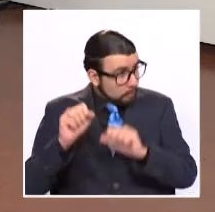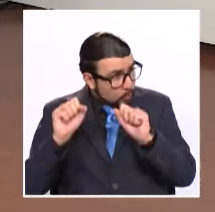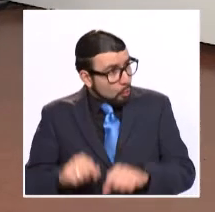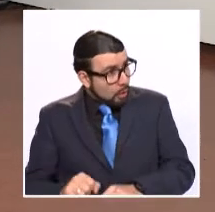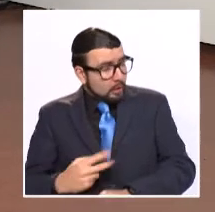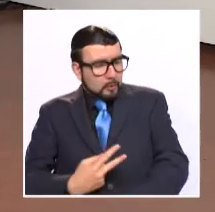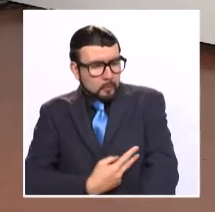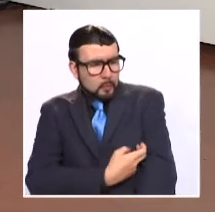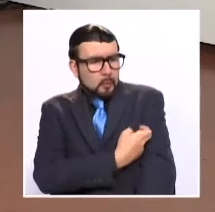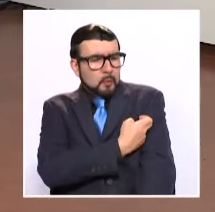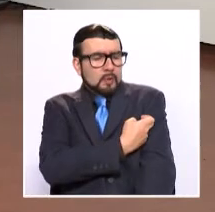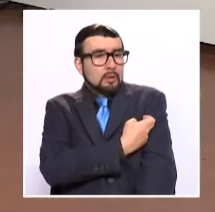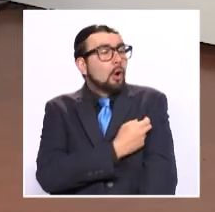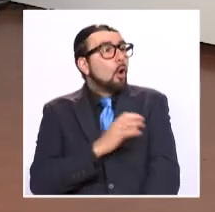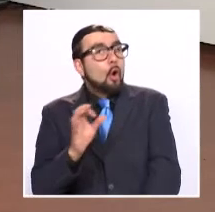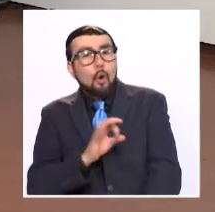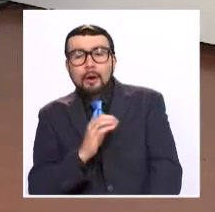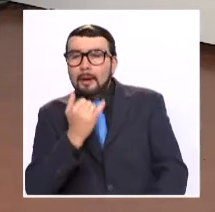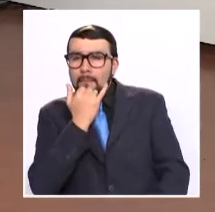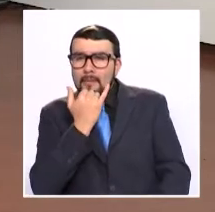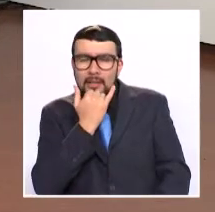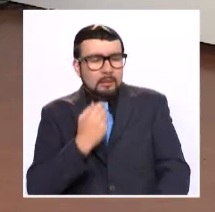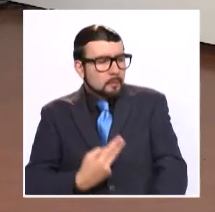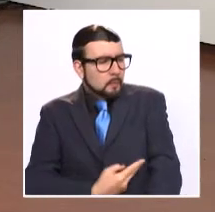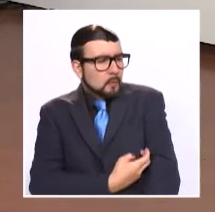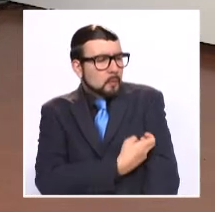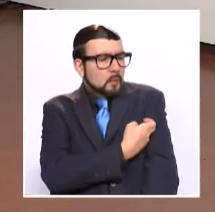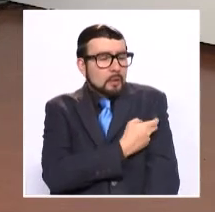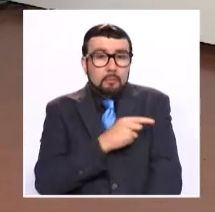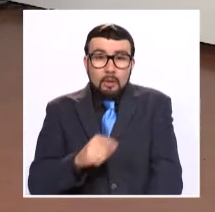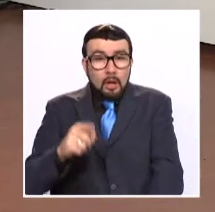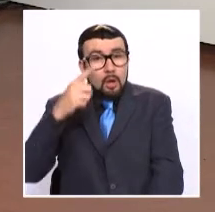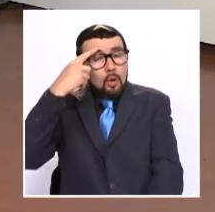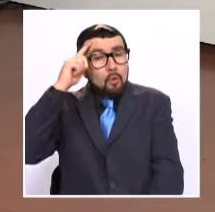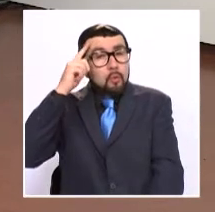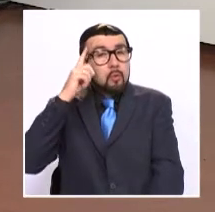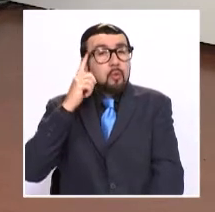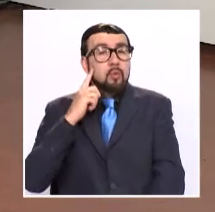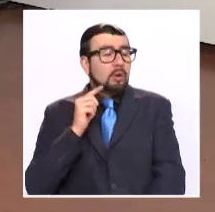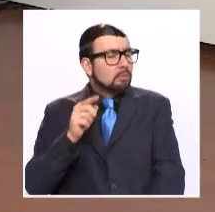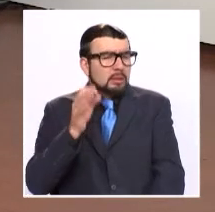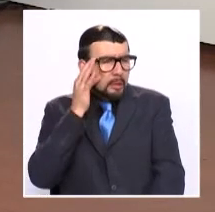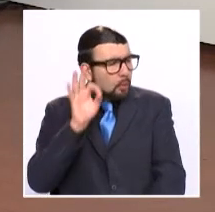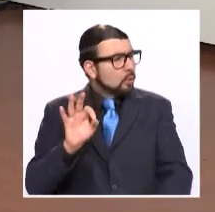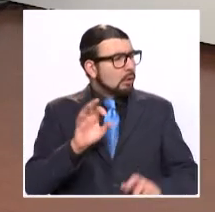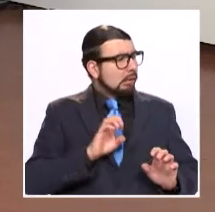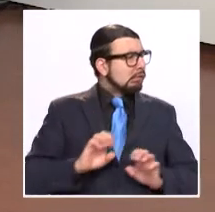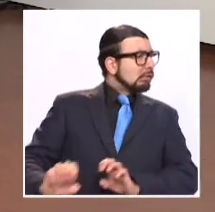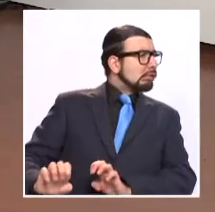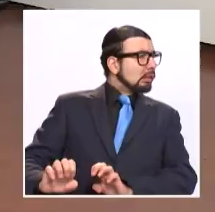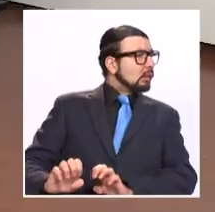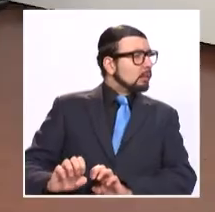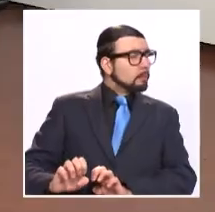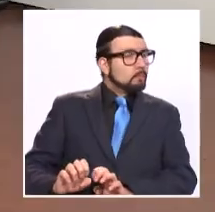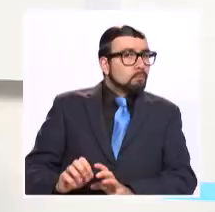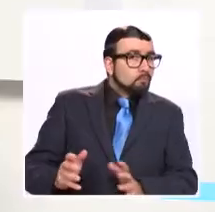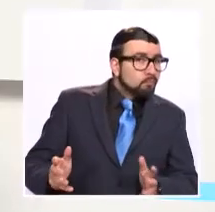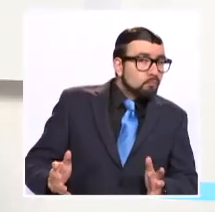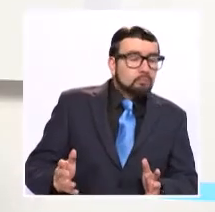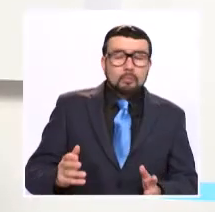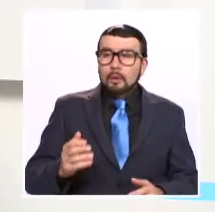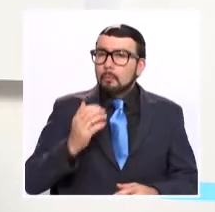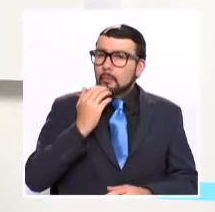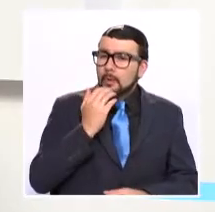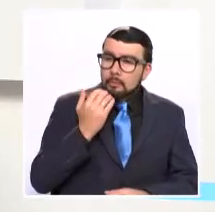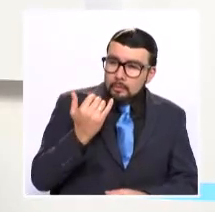vacuna o fue la reacción de la vacuna que le causó una fiebre y de pronto la convulsión? Sí, pensaría uno que como es